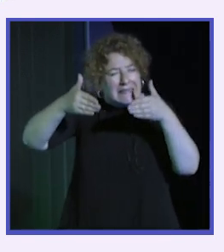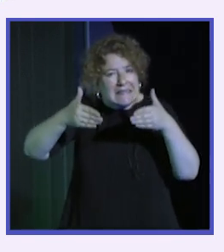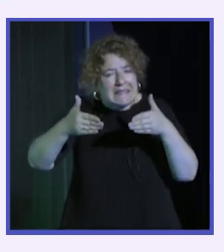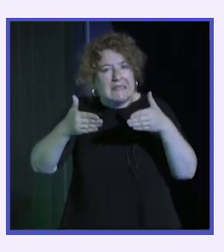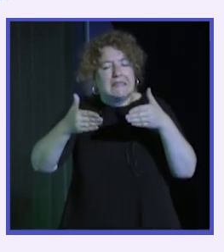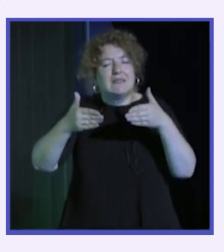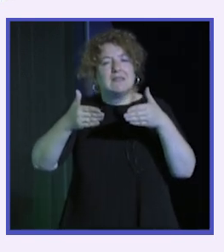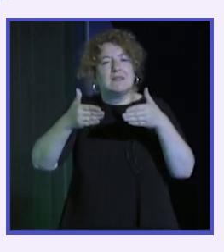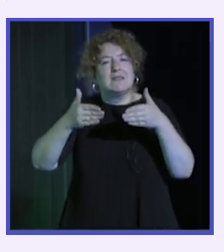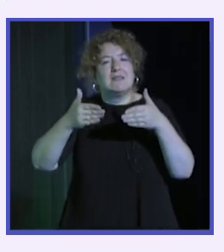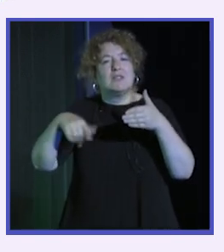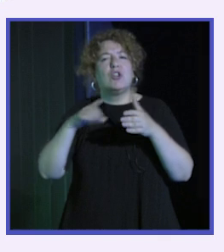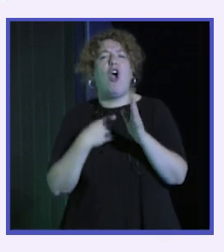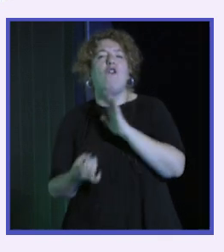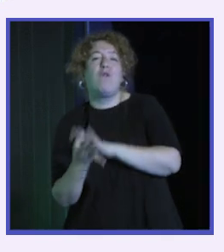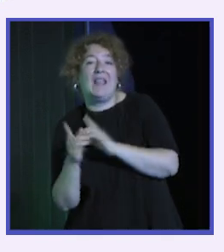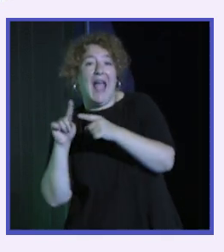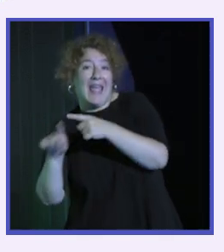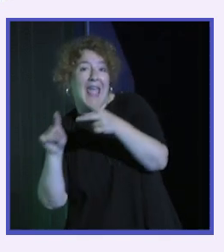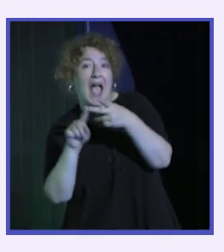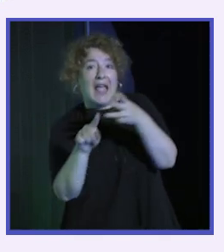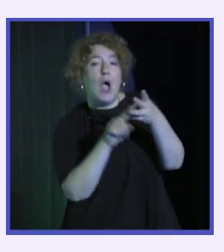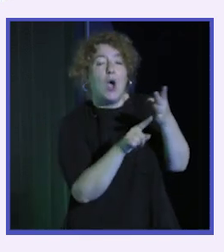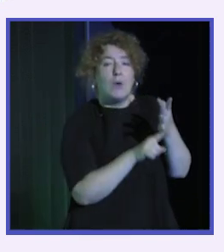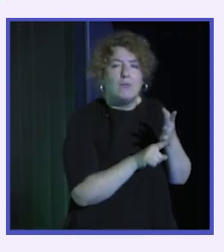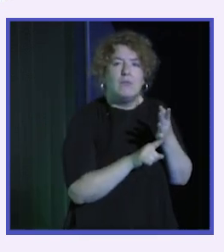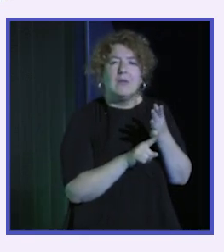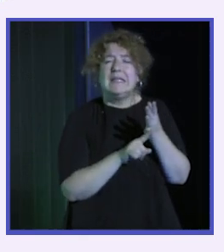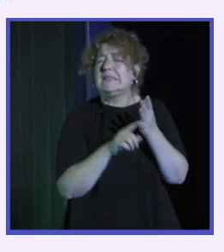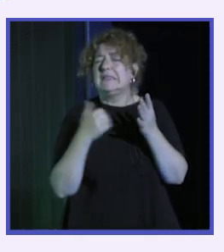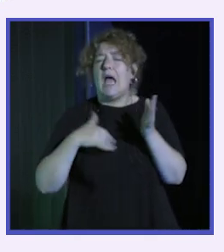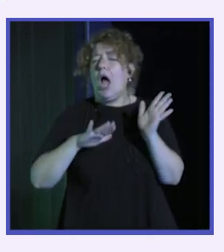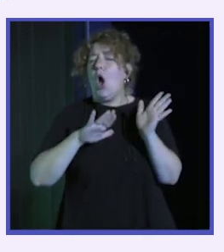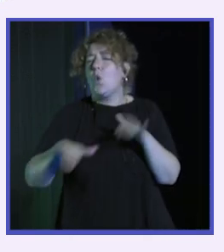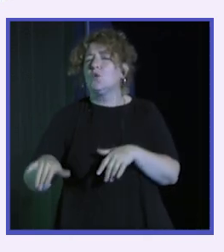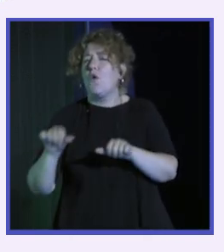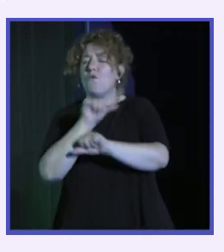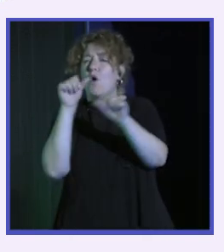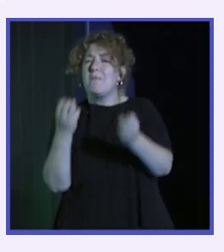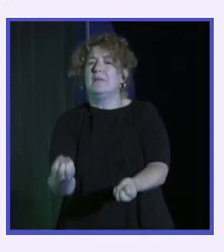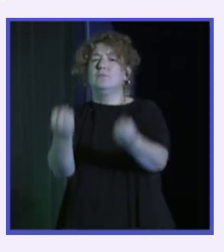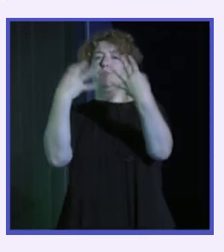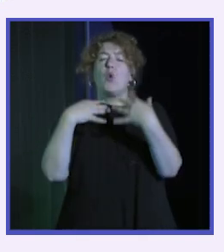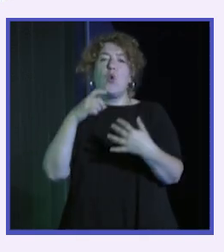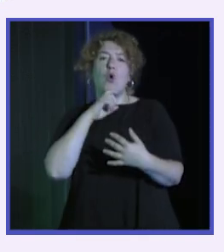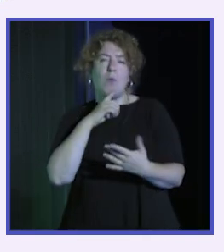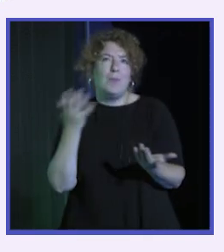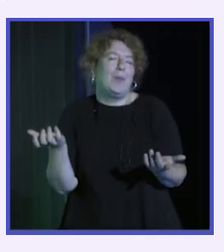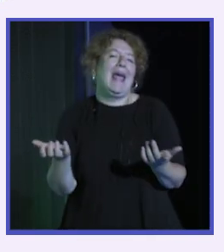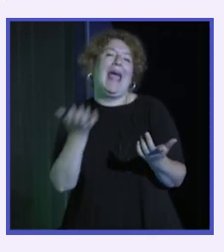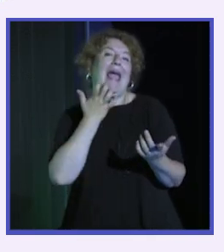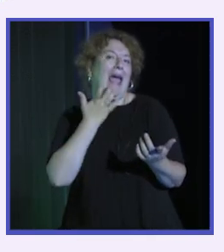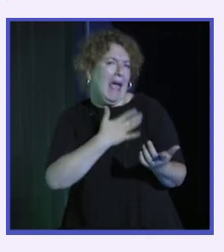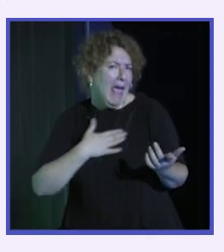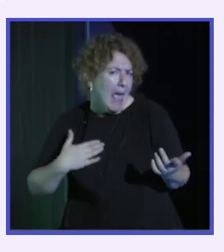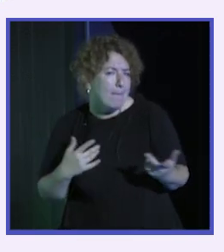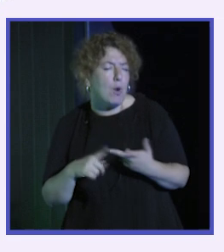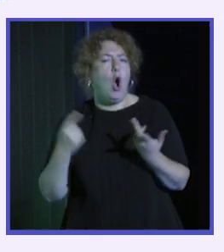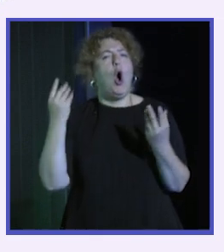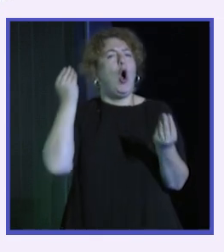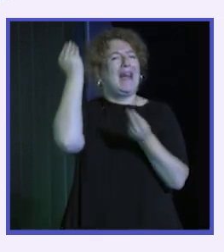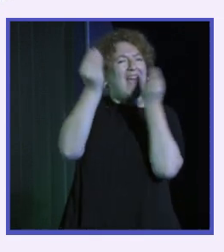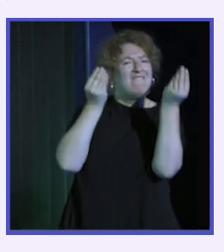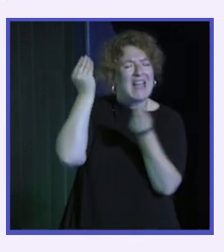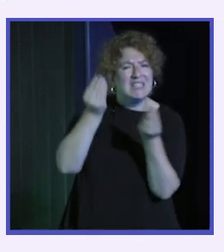metiendo un poco las fuentes de donde quiero que vaya. Y por último, ¿cómo quiero que me lo dé? Inclúyeme ejemplos, hace una